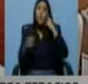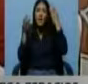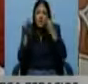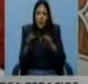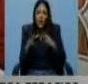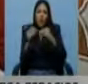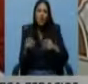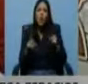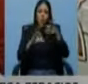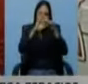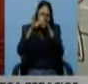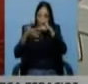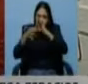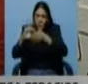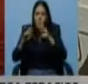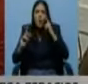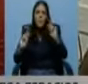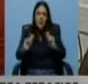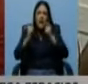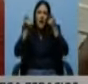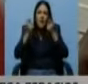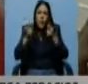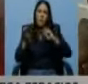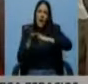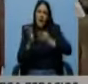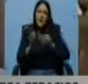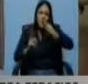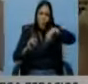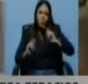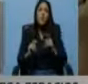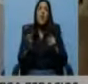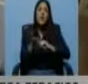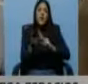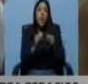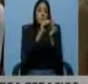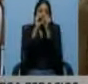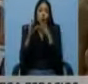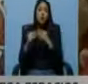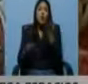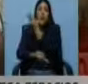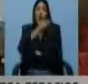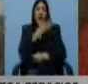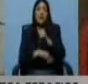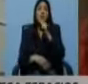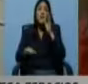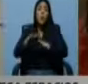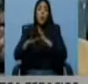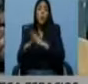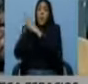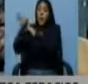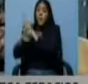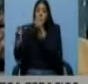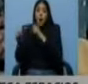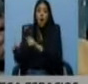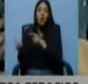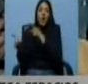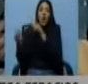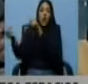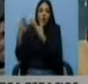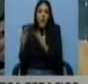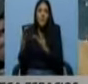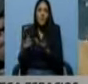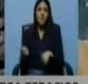integrados para recuperar y para recuperar qué las heridas que ha causado el bloqueo criminal los